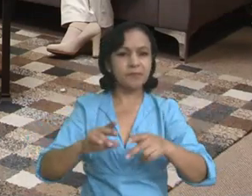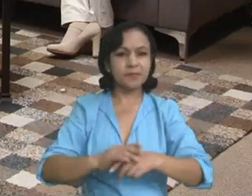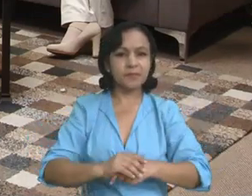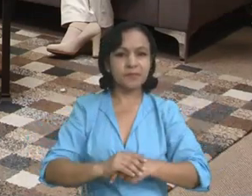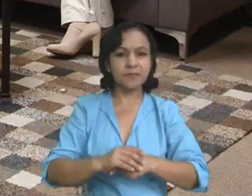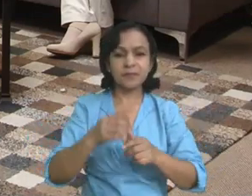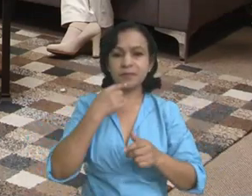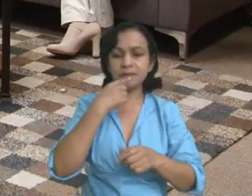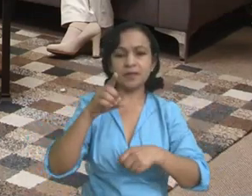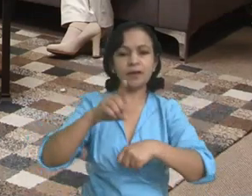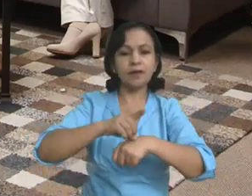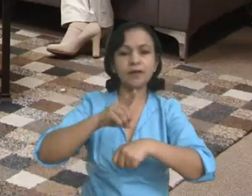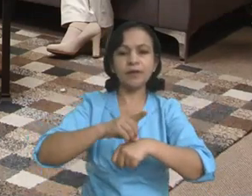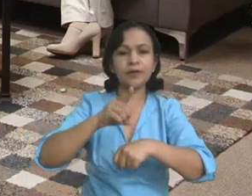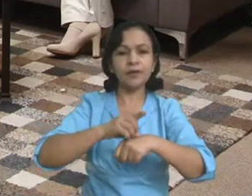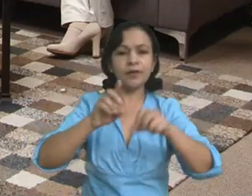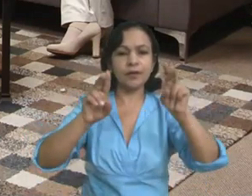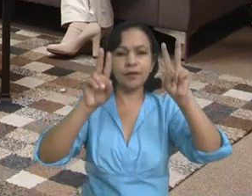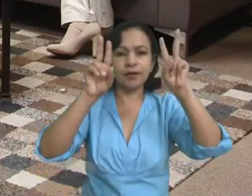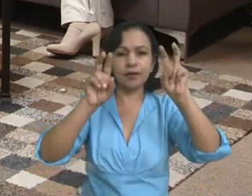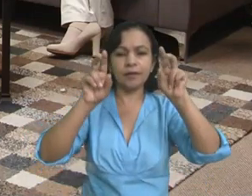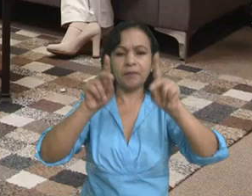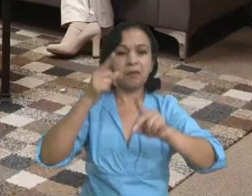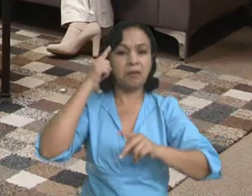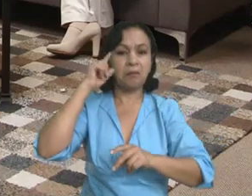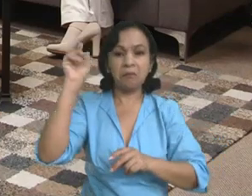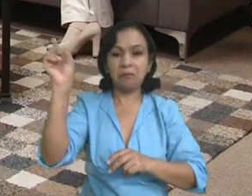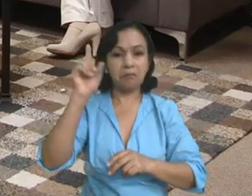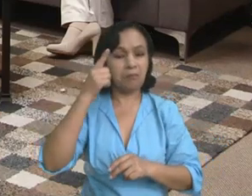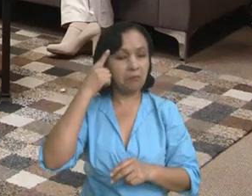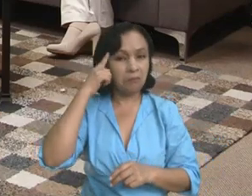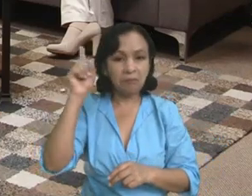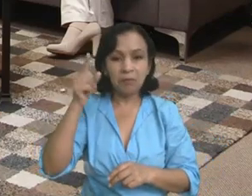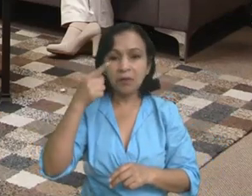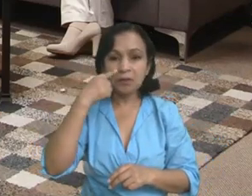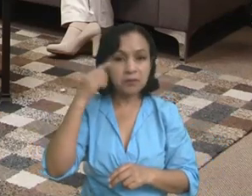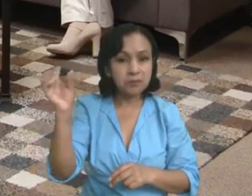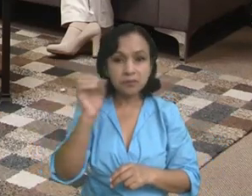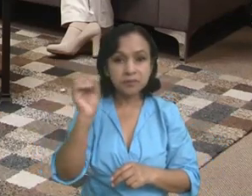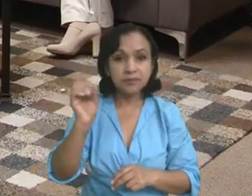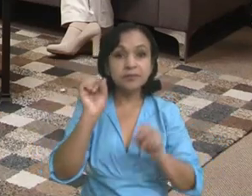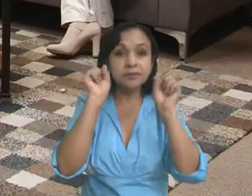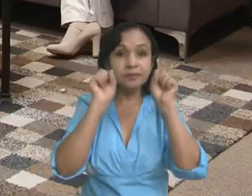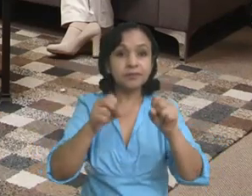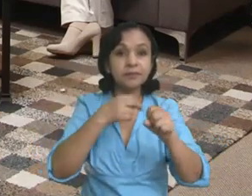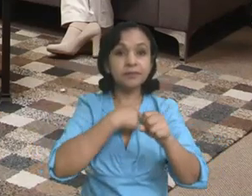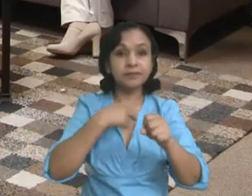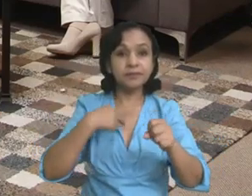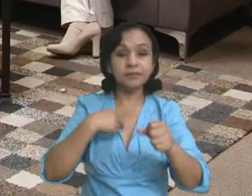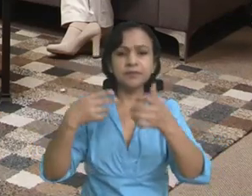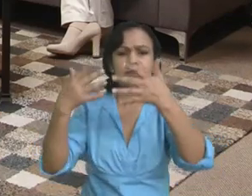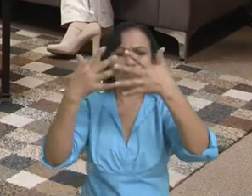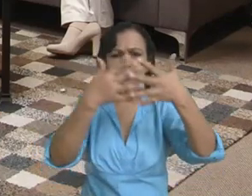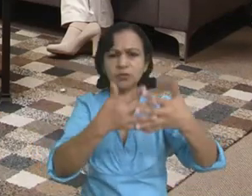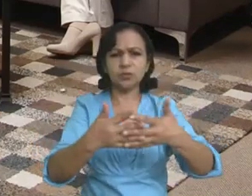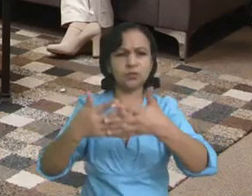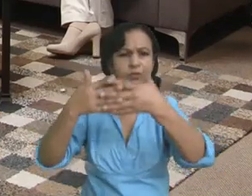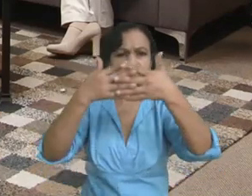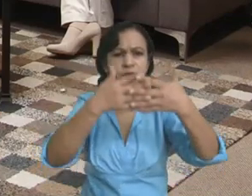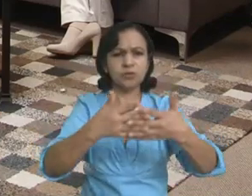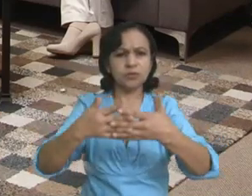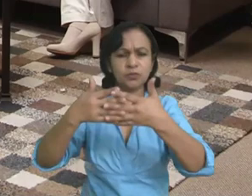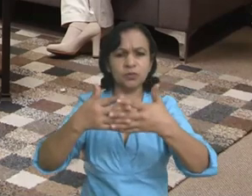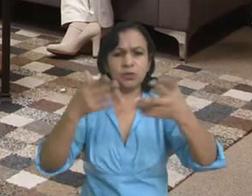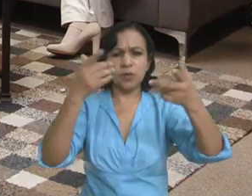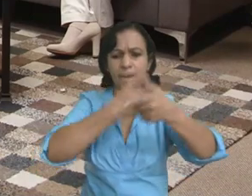en temas médicos, personas que no conocen, pueden provocar situaciones como la que hoy están viviendo en Estados Unidos, a partir de la declaración